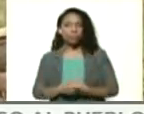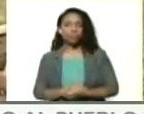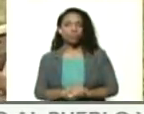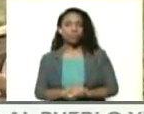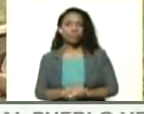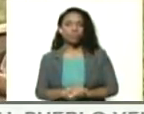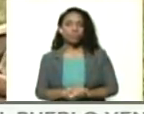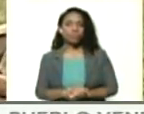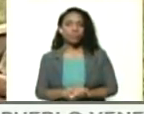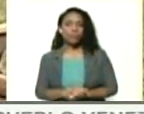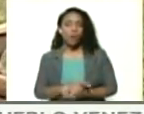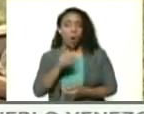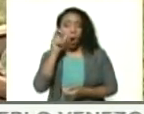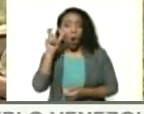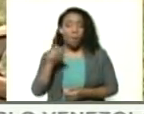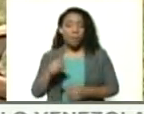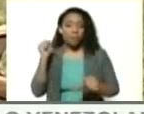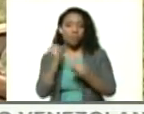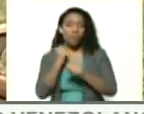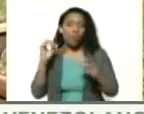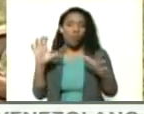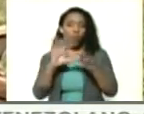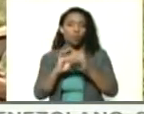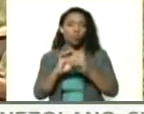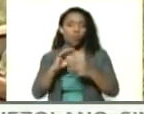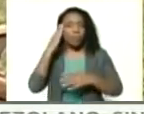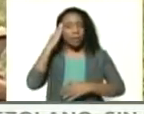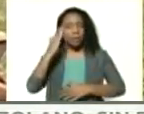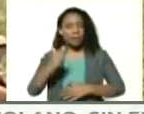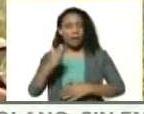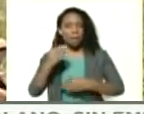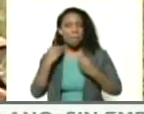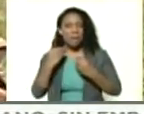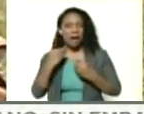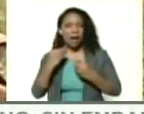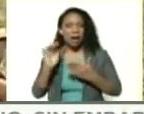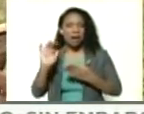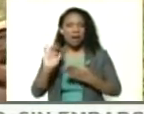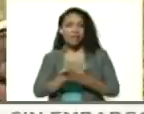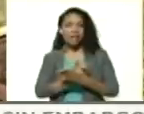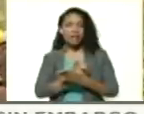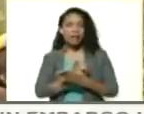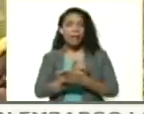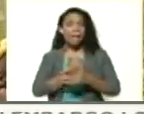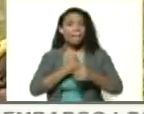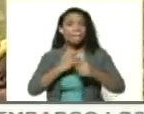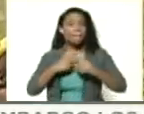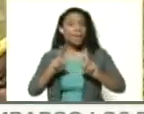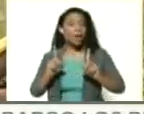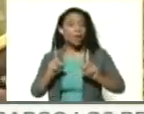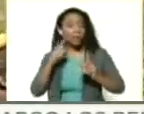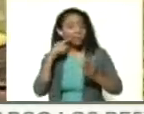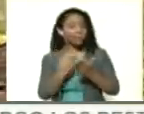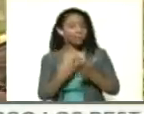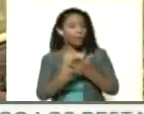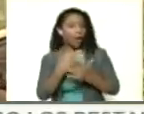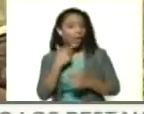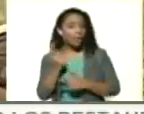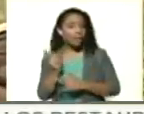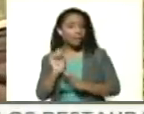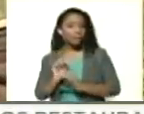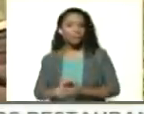Martínez. Medina Gómez trabajaba con el general de brigada Ovidio Poyoli para desmontarlo. Pero fíjese lo que acota aquí,